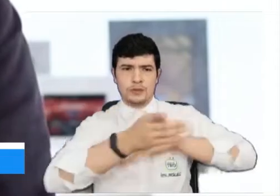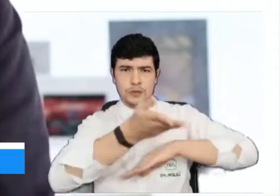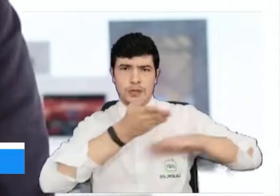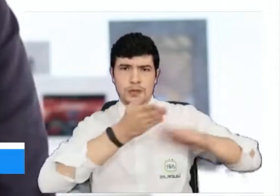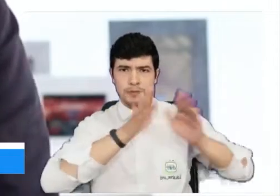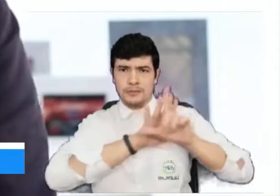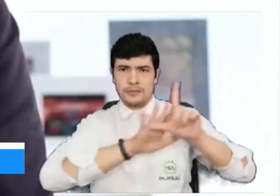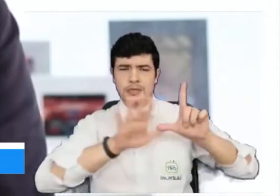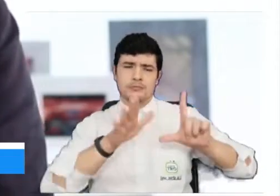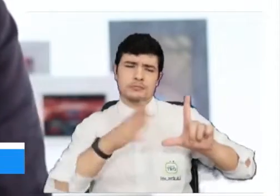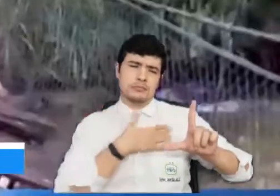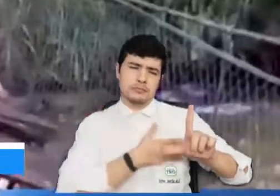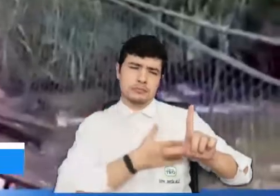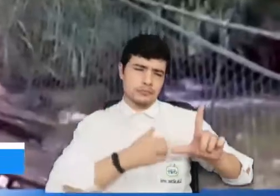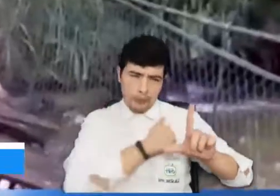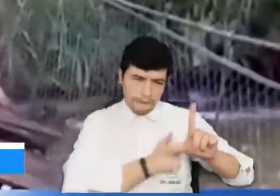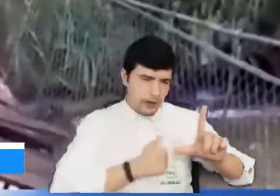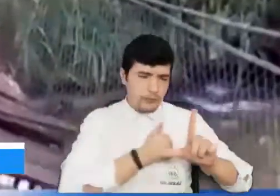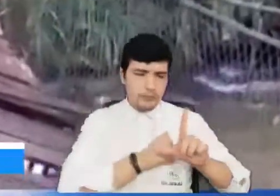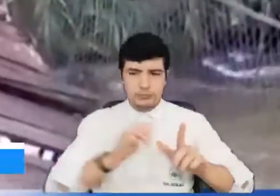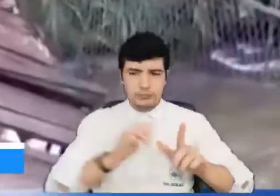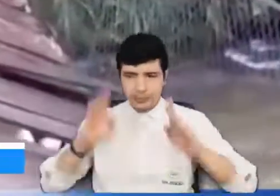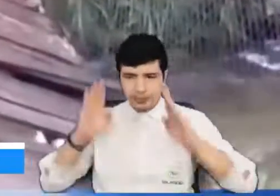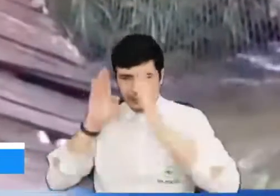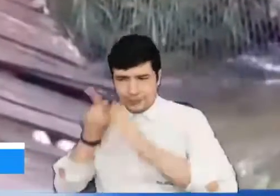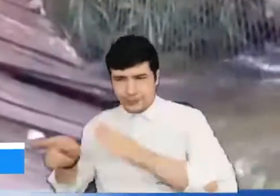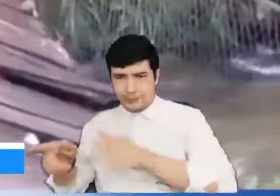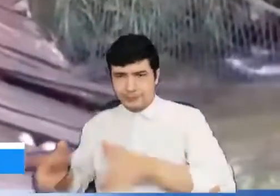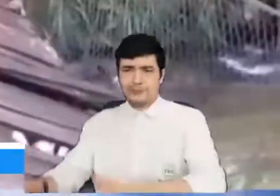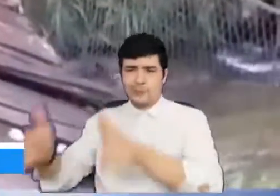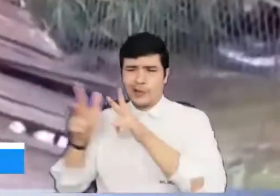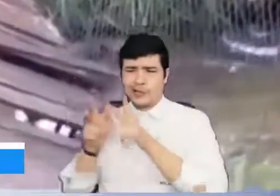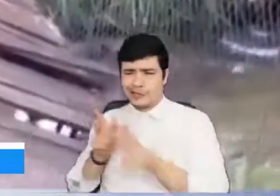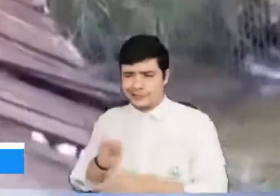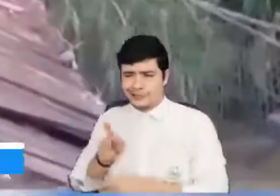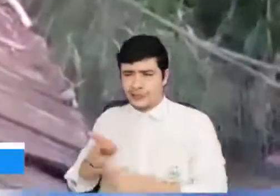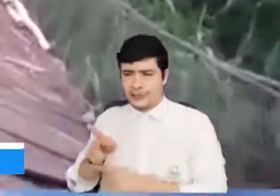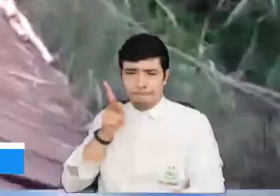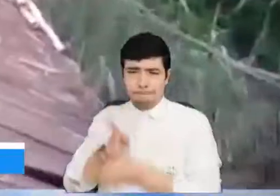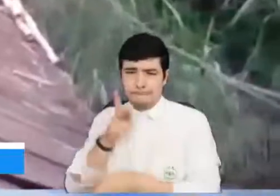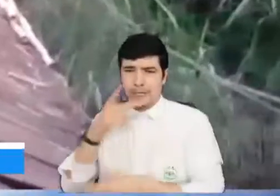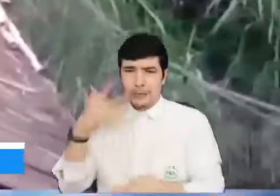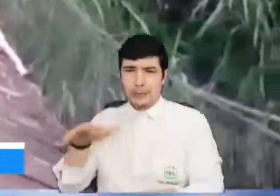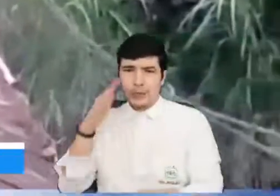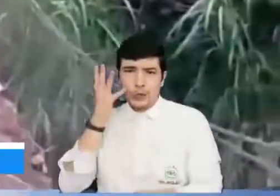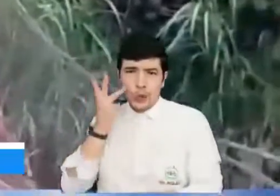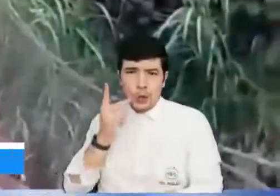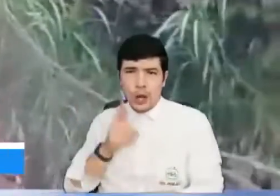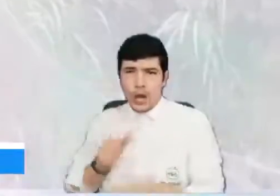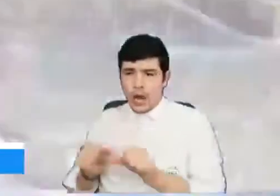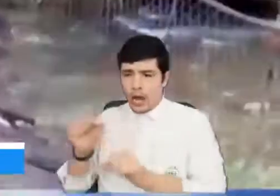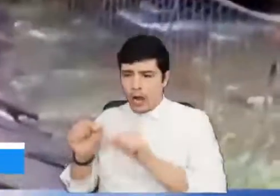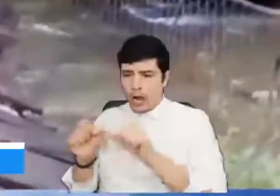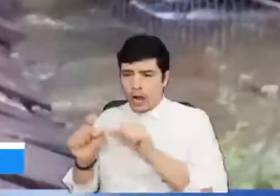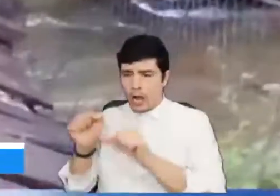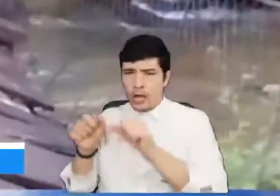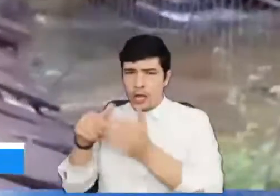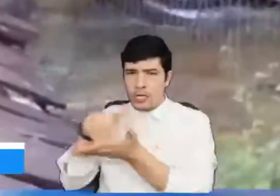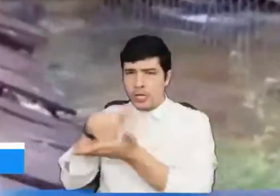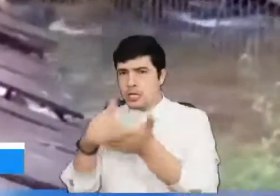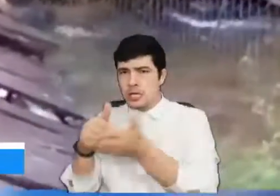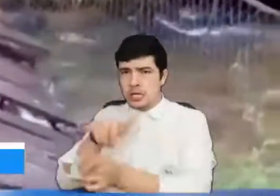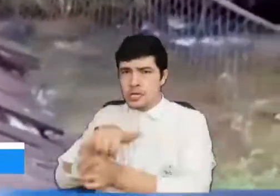intervención urgente de las autoridades, pues deben correr peligro diariamente al cruzar por este puente que está a punto de caerse. ¿Cómo le